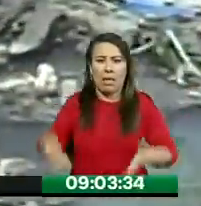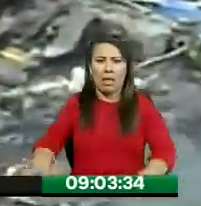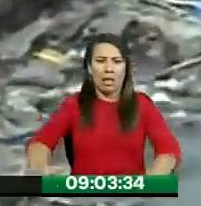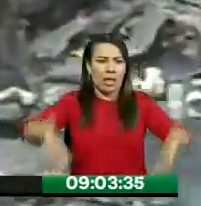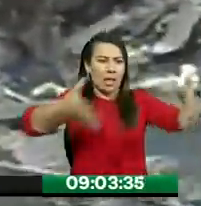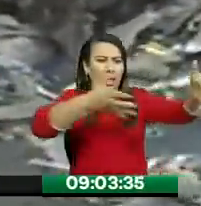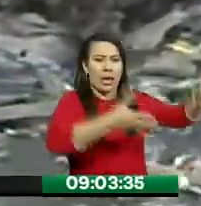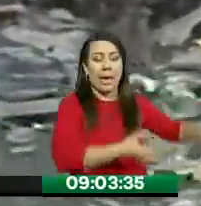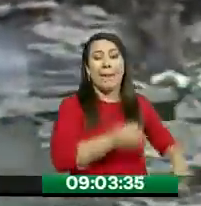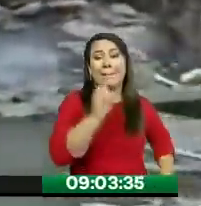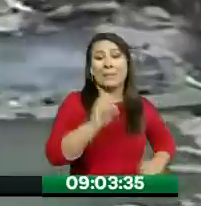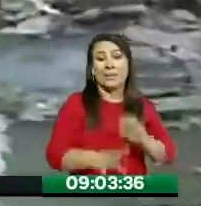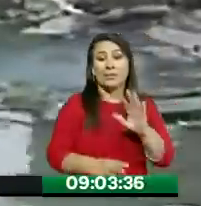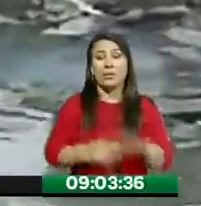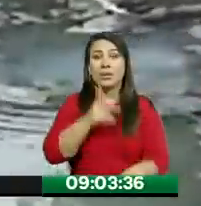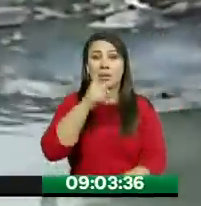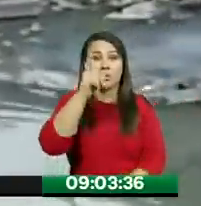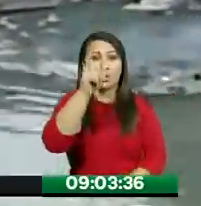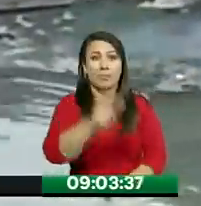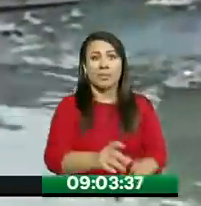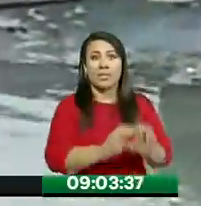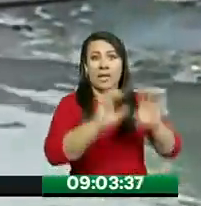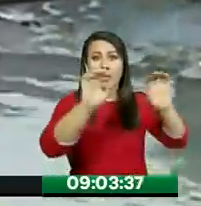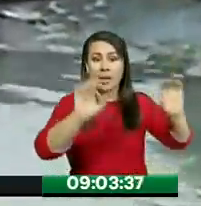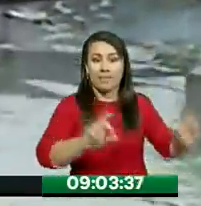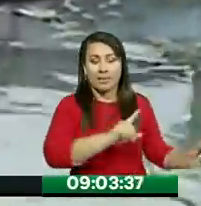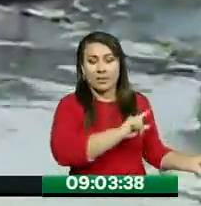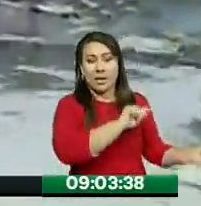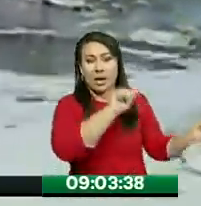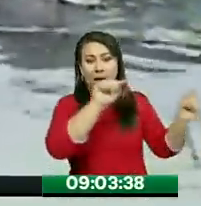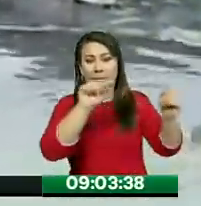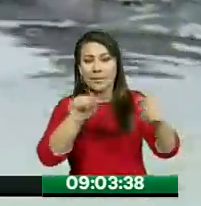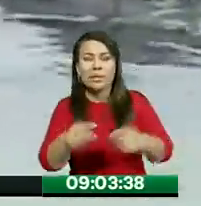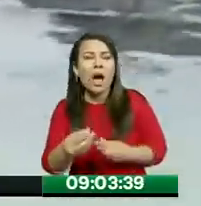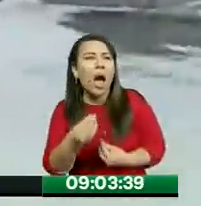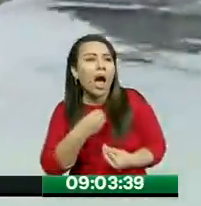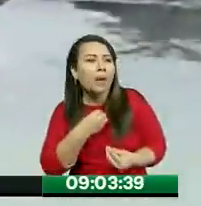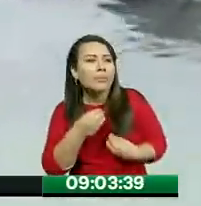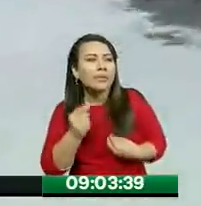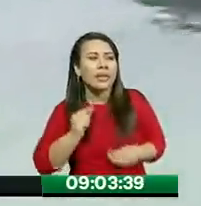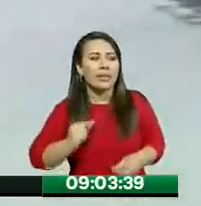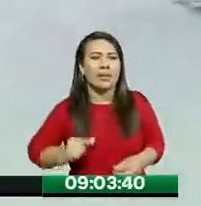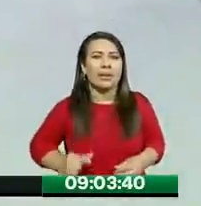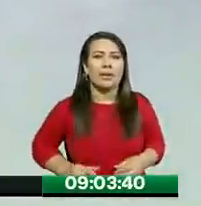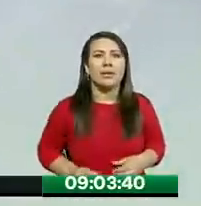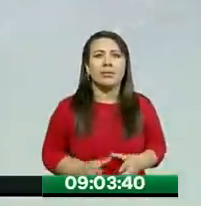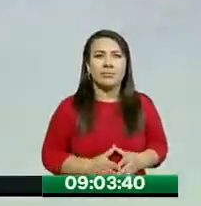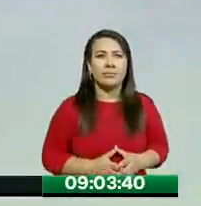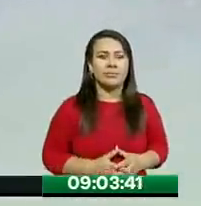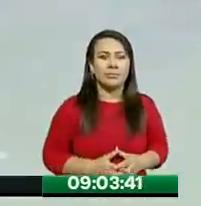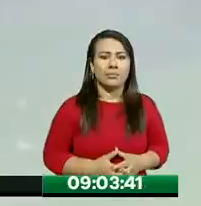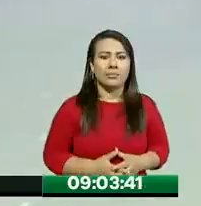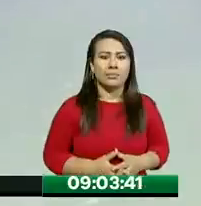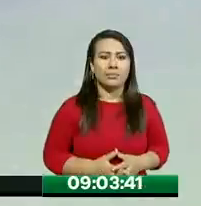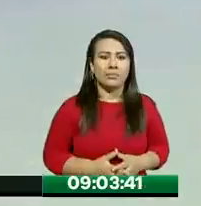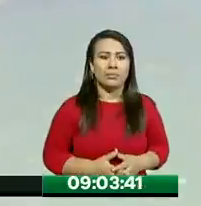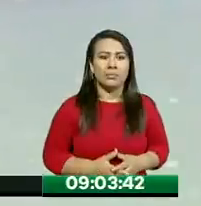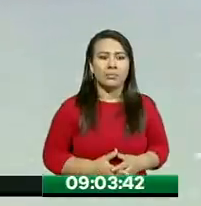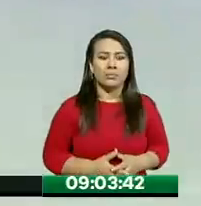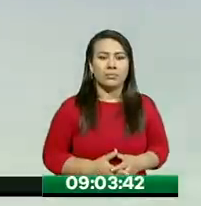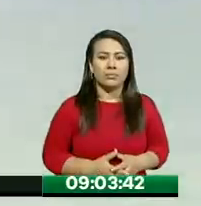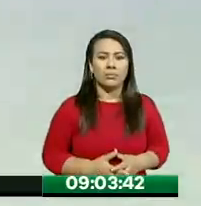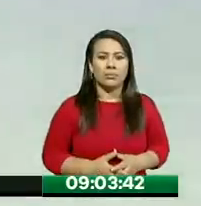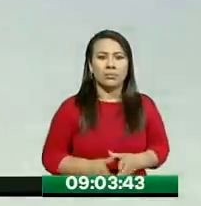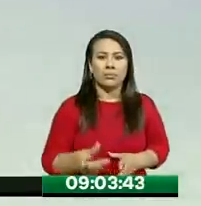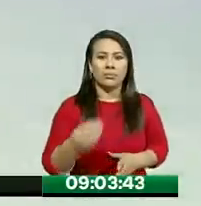señalización, ¿no?, que es importante a propósito de aquello para poder virar correctamente y no haya ningún tipo de contratiempos,